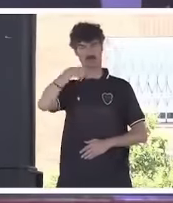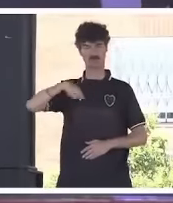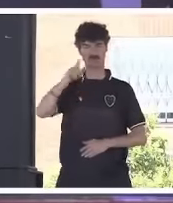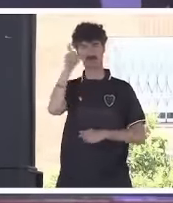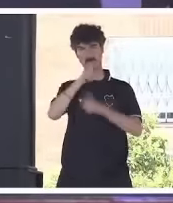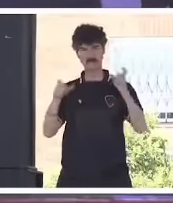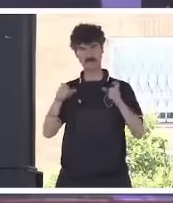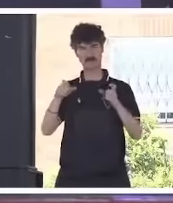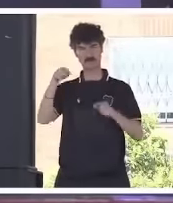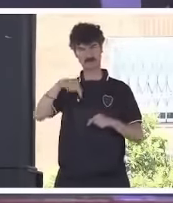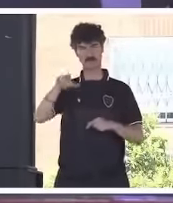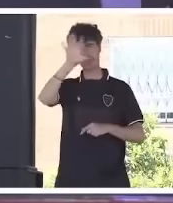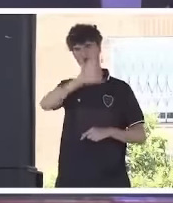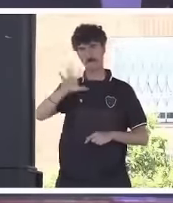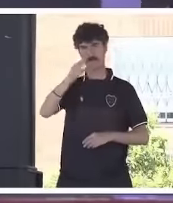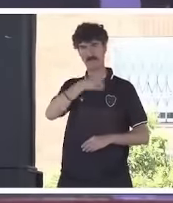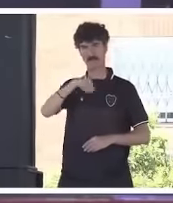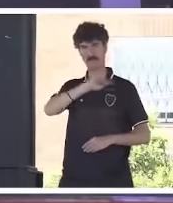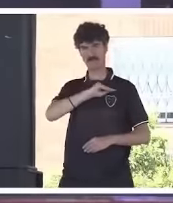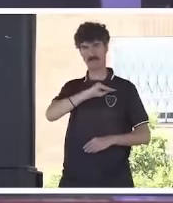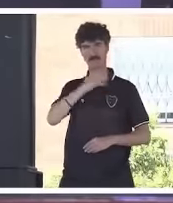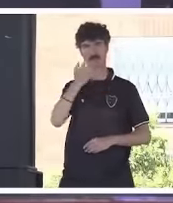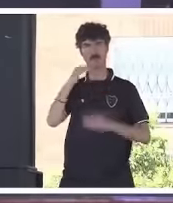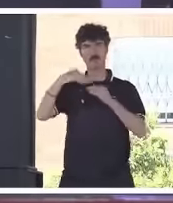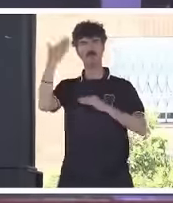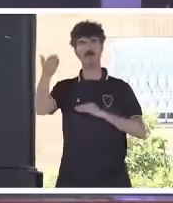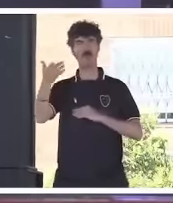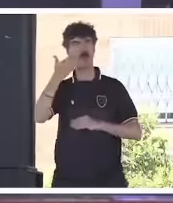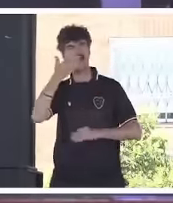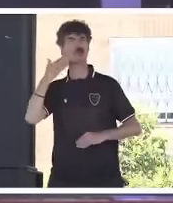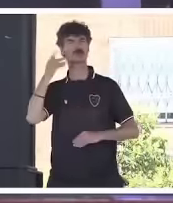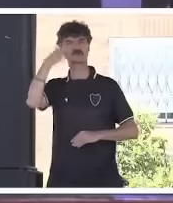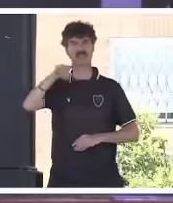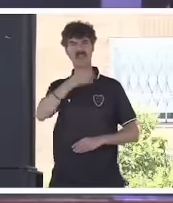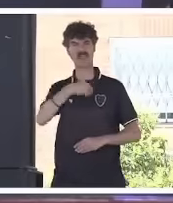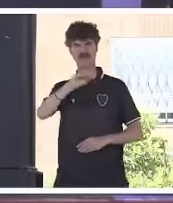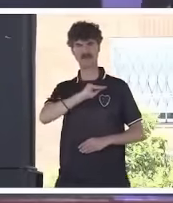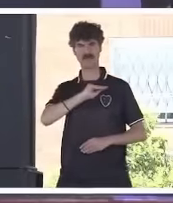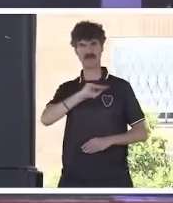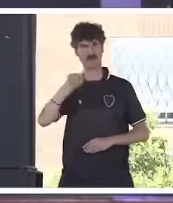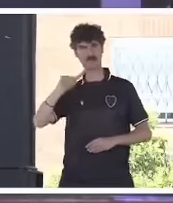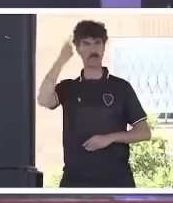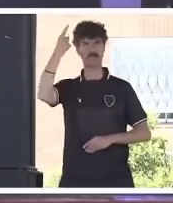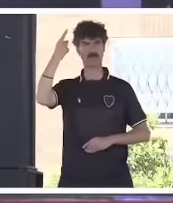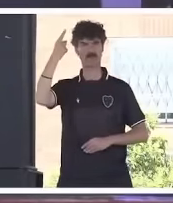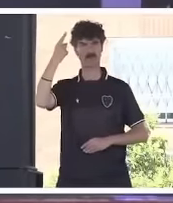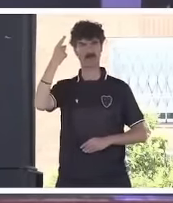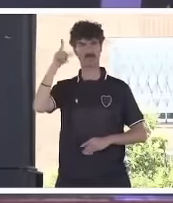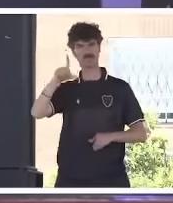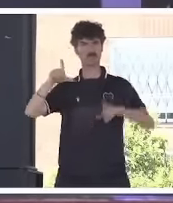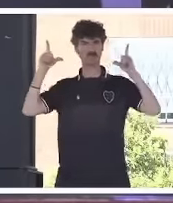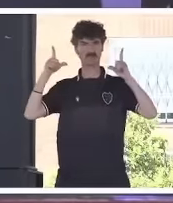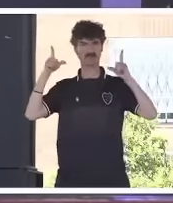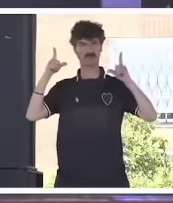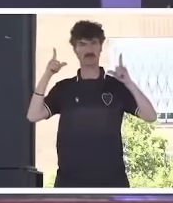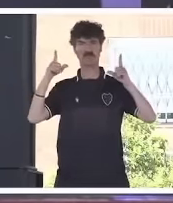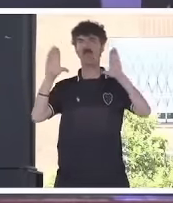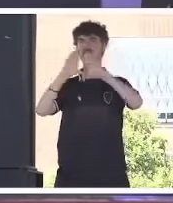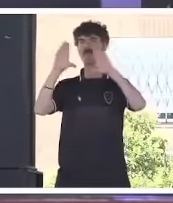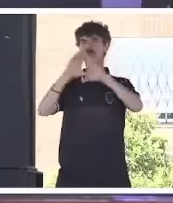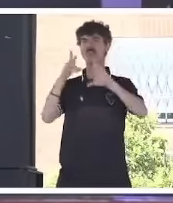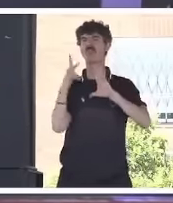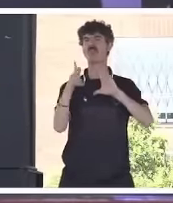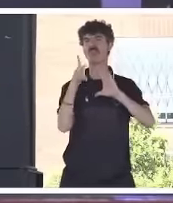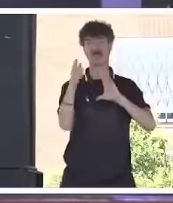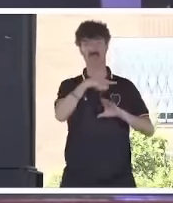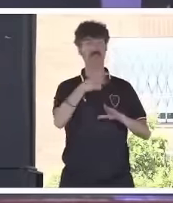gente de este país, que salen fuera y se sienten orgullosos de que España sea una vanguardia de los derechos feministas. Y eso es gracias a